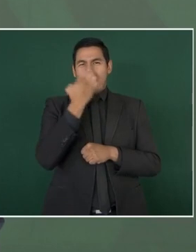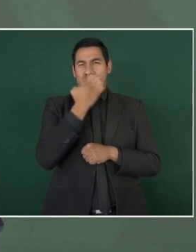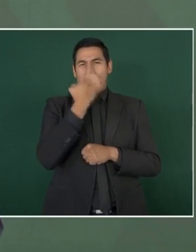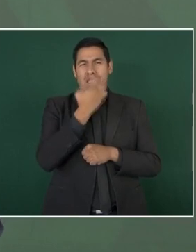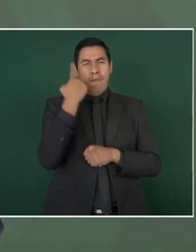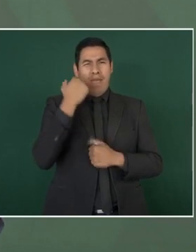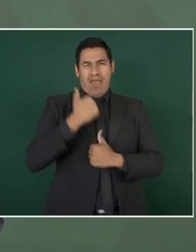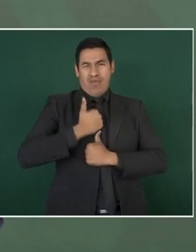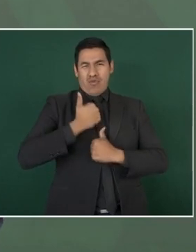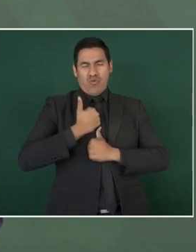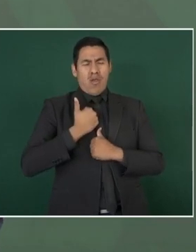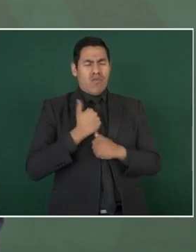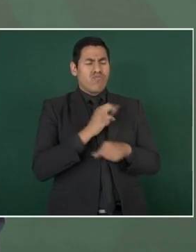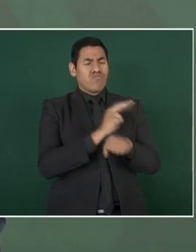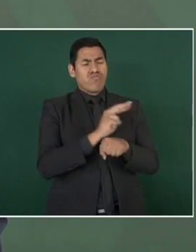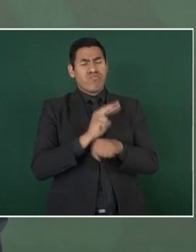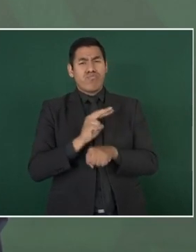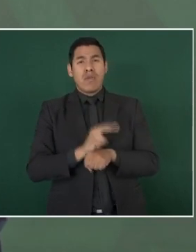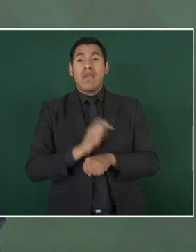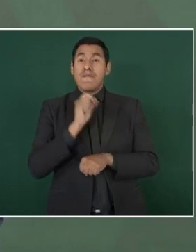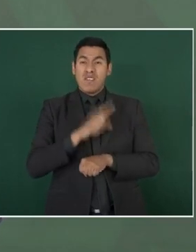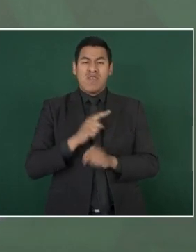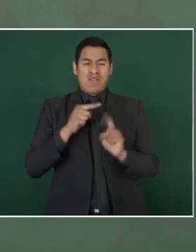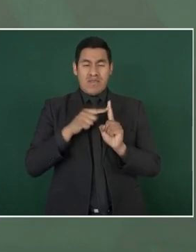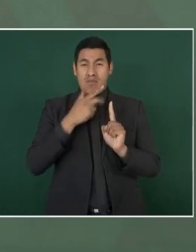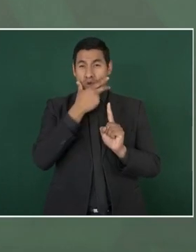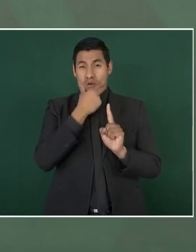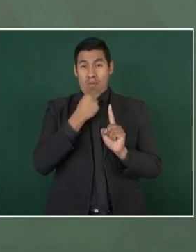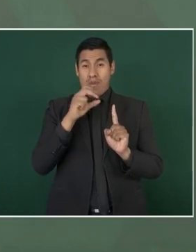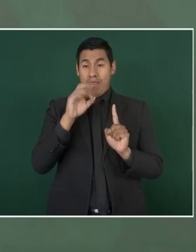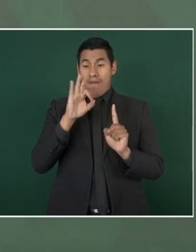era un revolucionario de mucho prestigio.